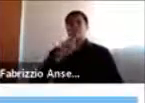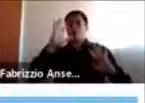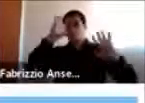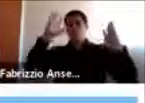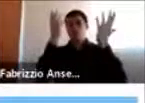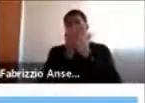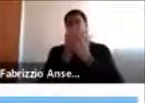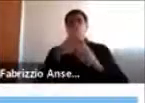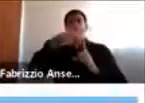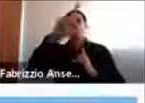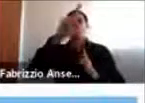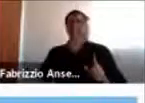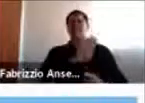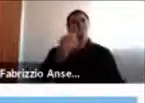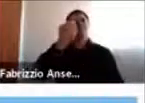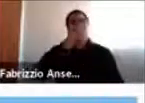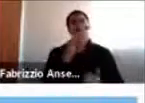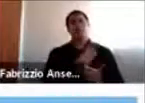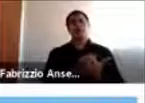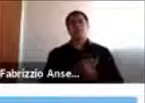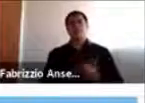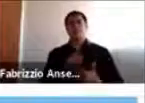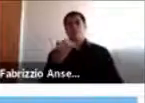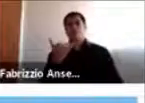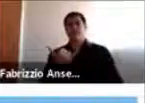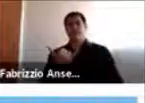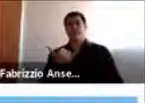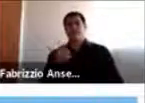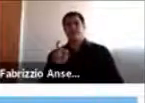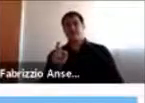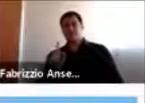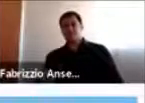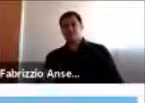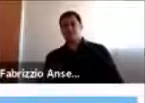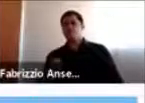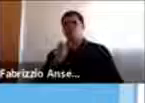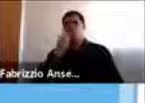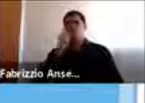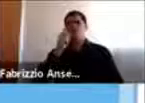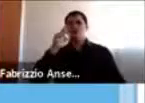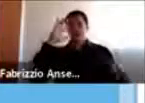letra Y les mostrará con qué letra ha sido sistemáticamente confundida durante el juego